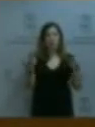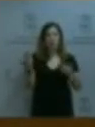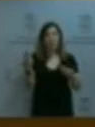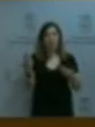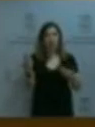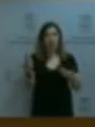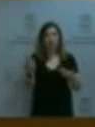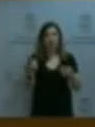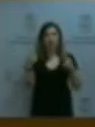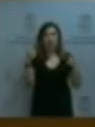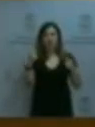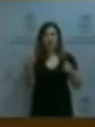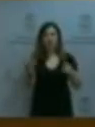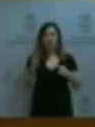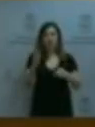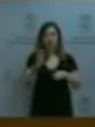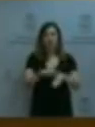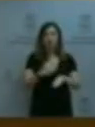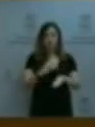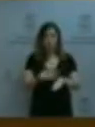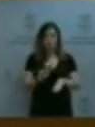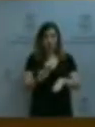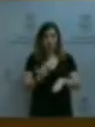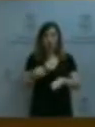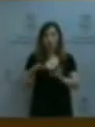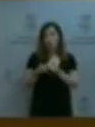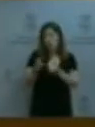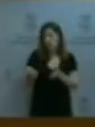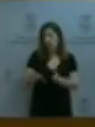al Partido Popular. Por supuesto, al Partido Popular.